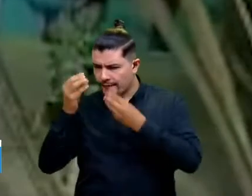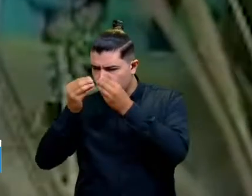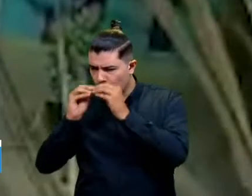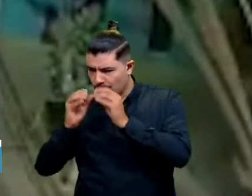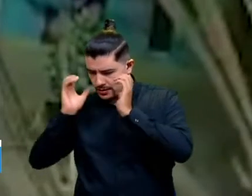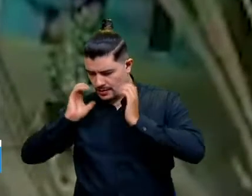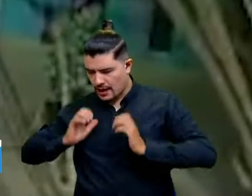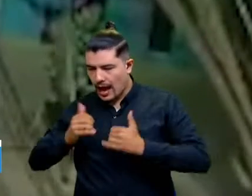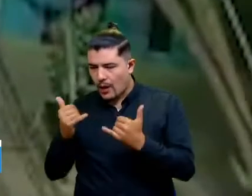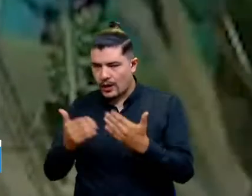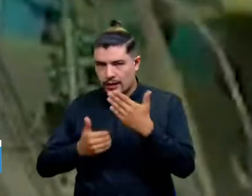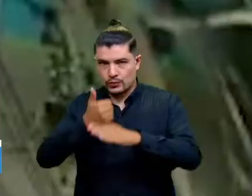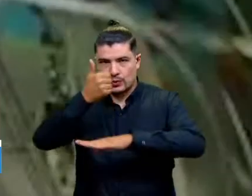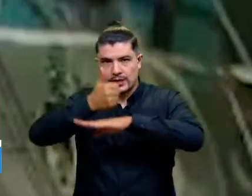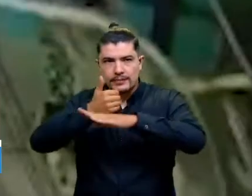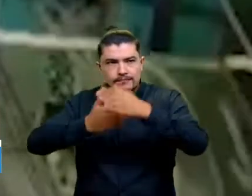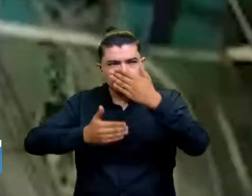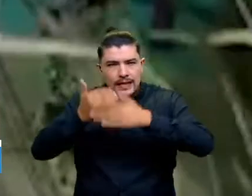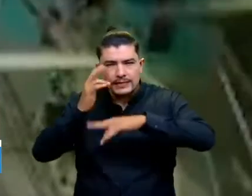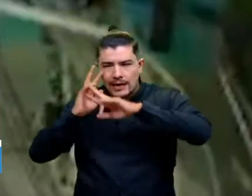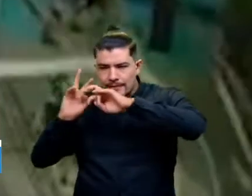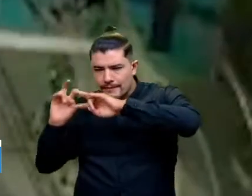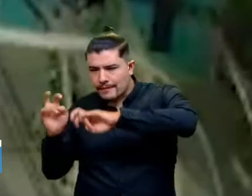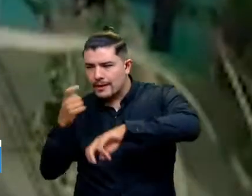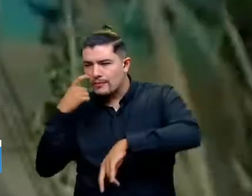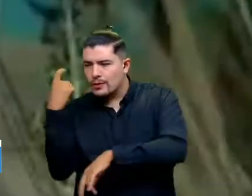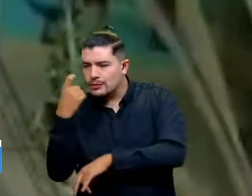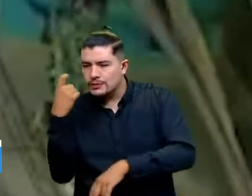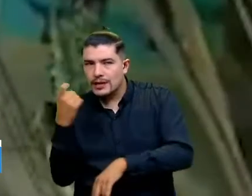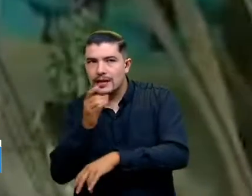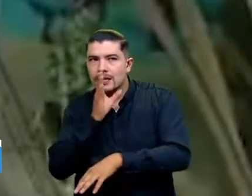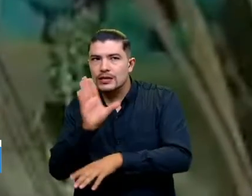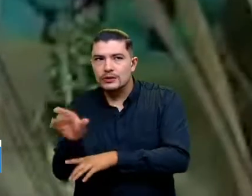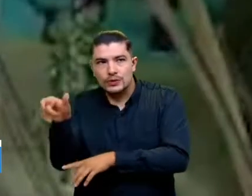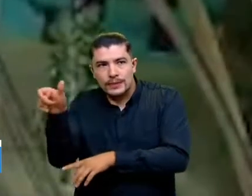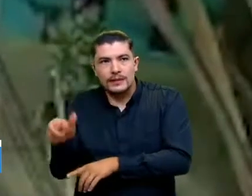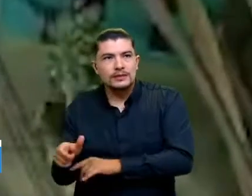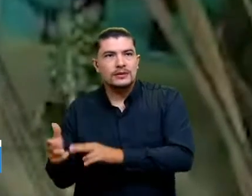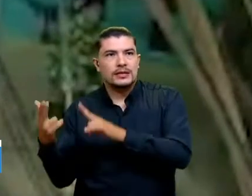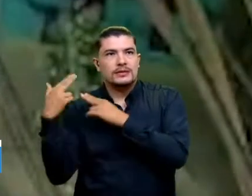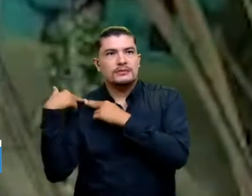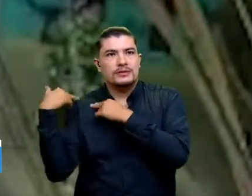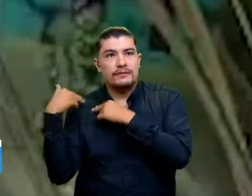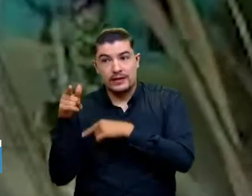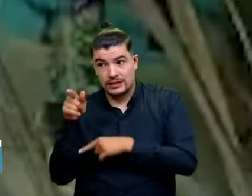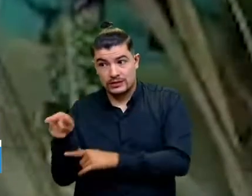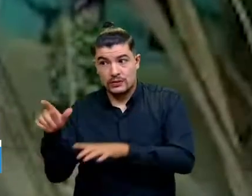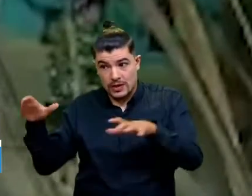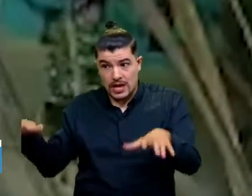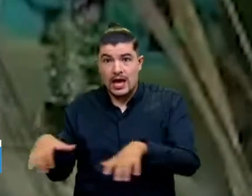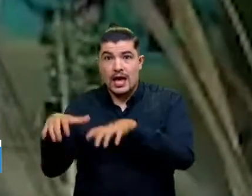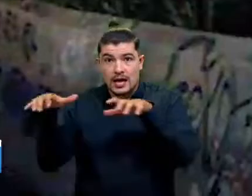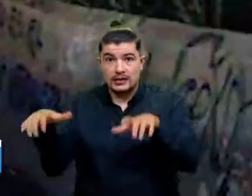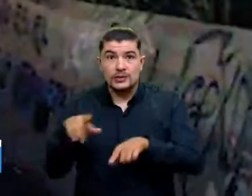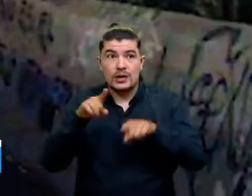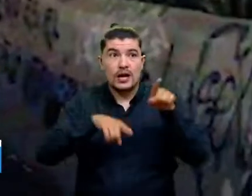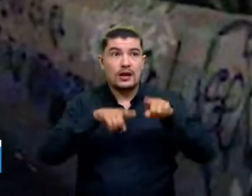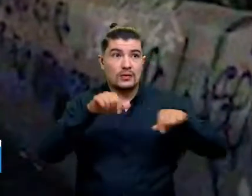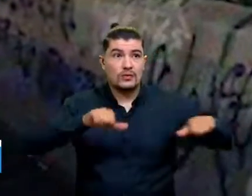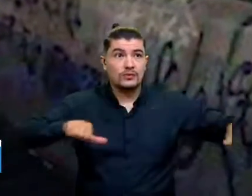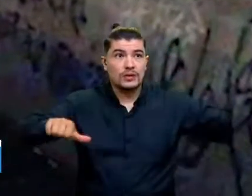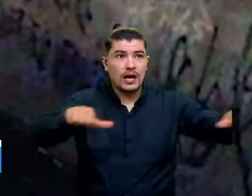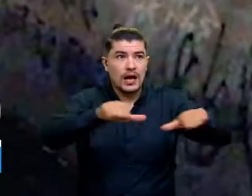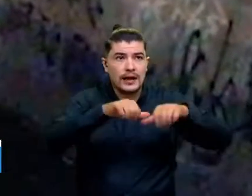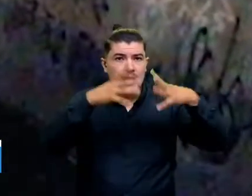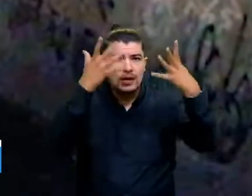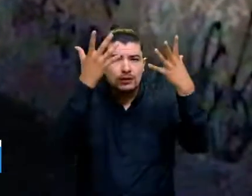se encuentran realizando la respectiva búsqueda del responsable. Cabe resaltar que este acto ha dejado varios sectores oscuros de la ciudad,